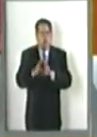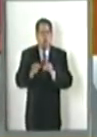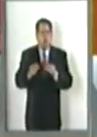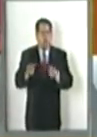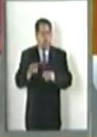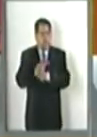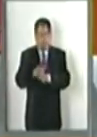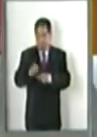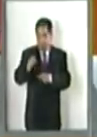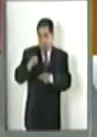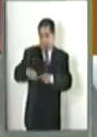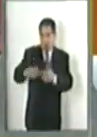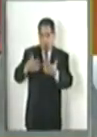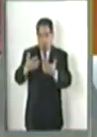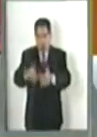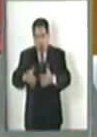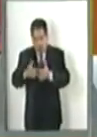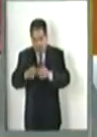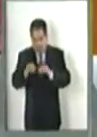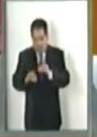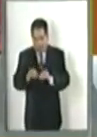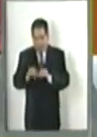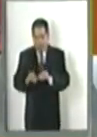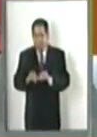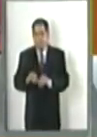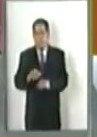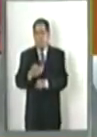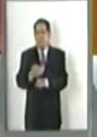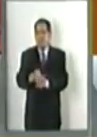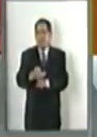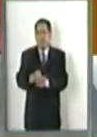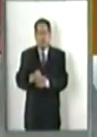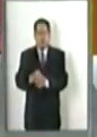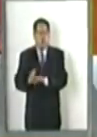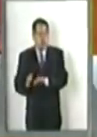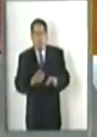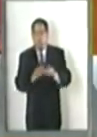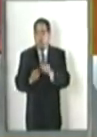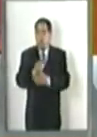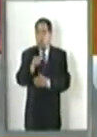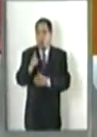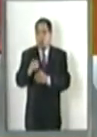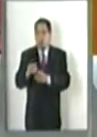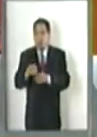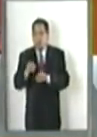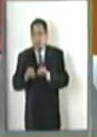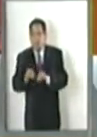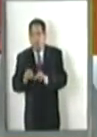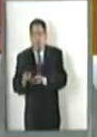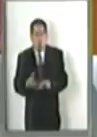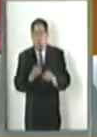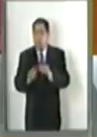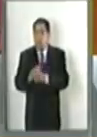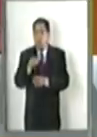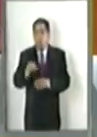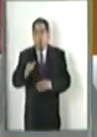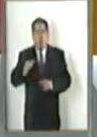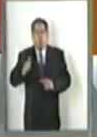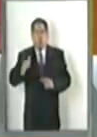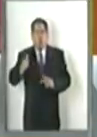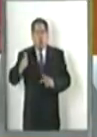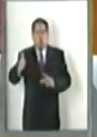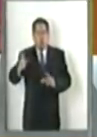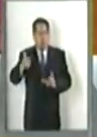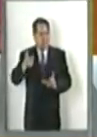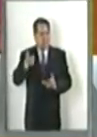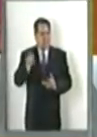los propios fabricantes, la cual constituye una práctica común en las grandes empresas